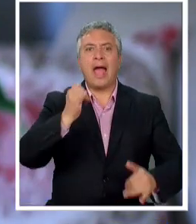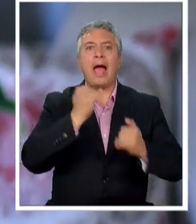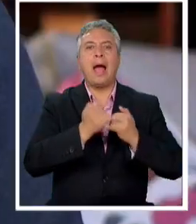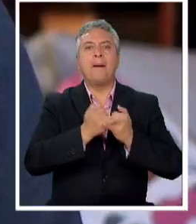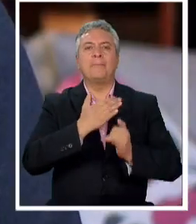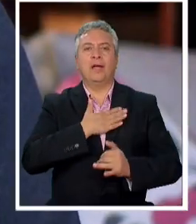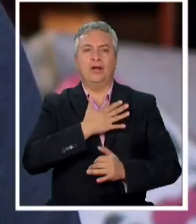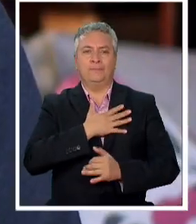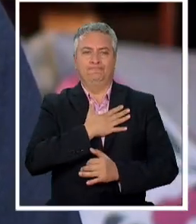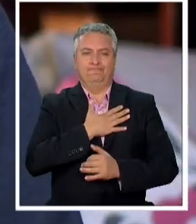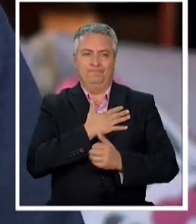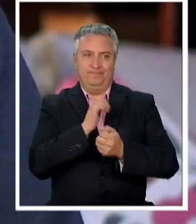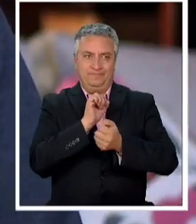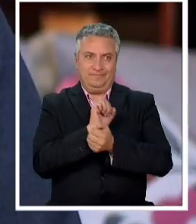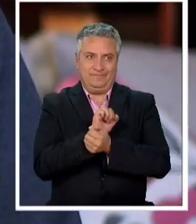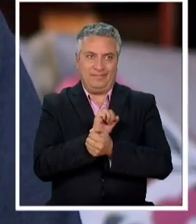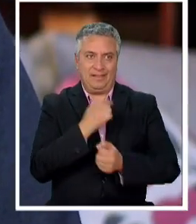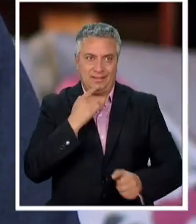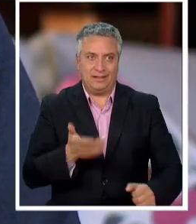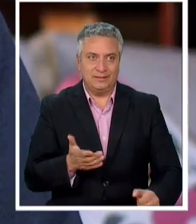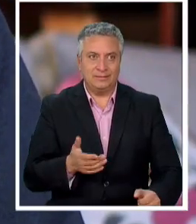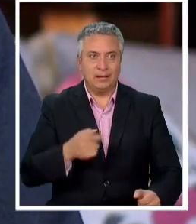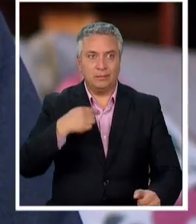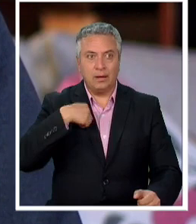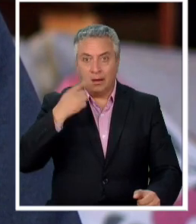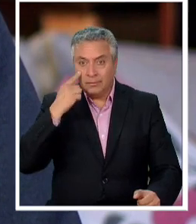alma. Quería pensar que me moriría,